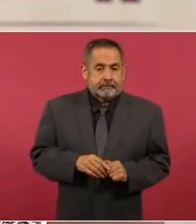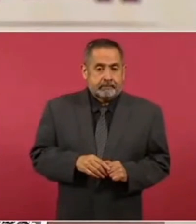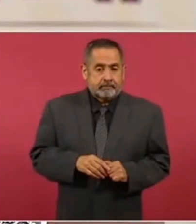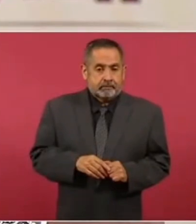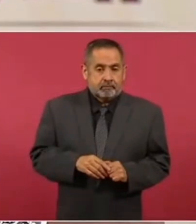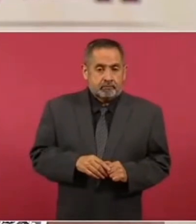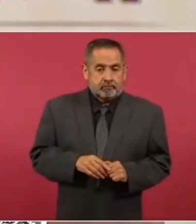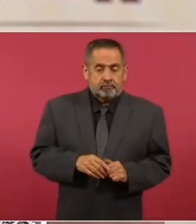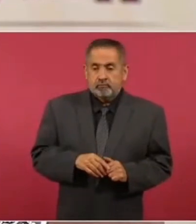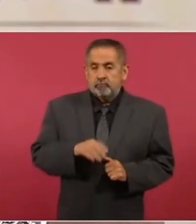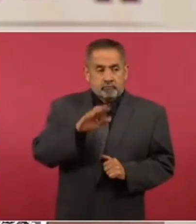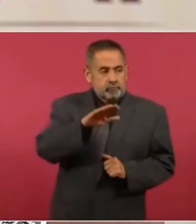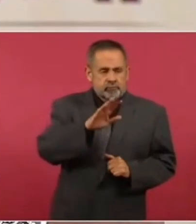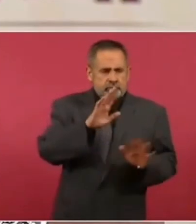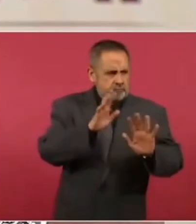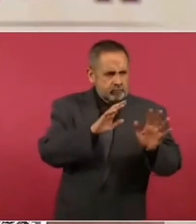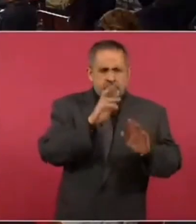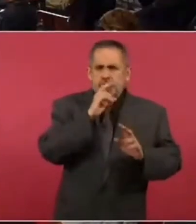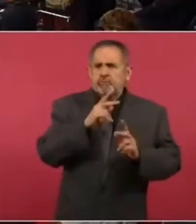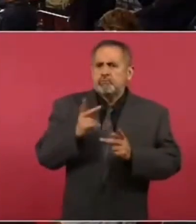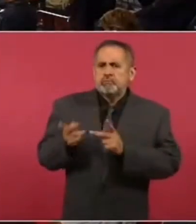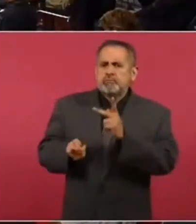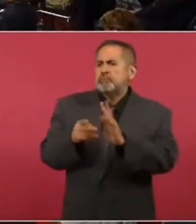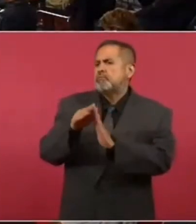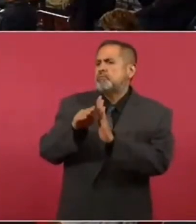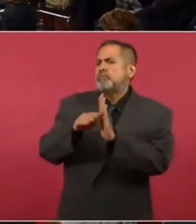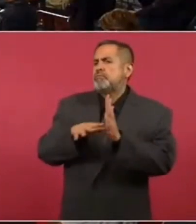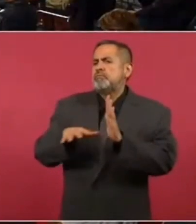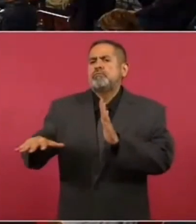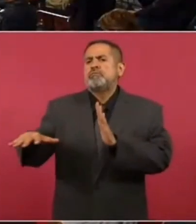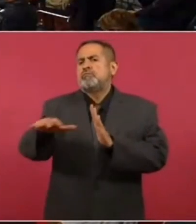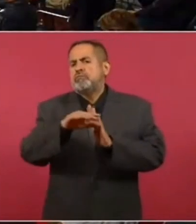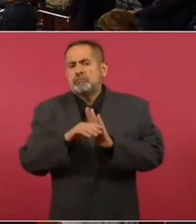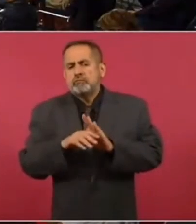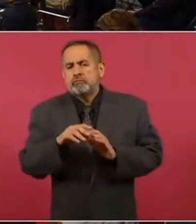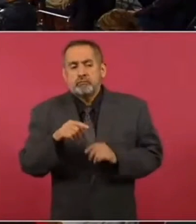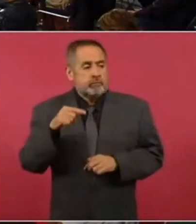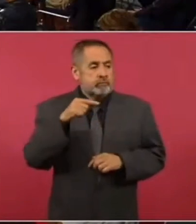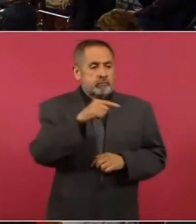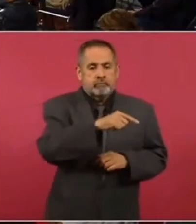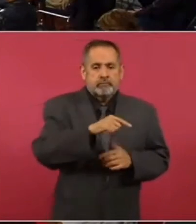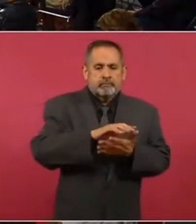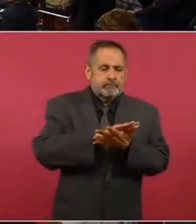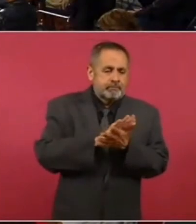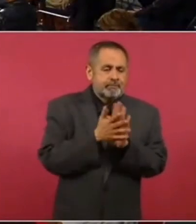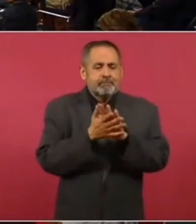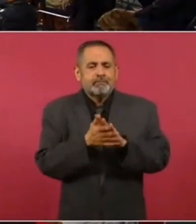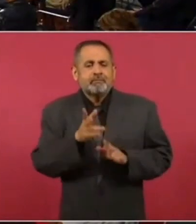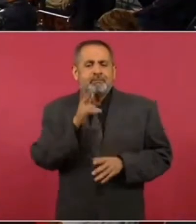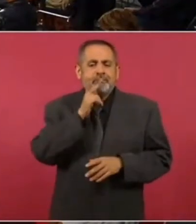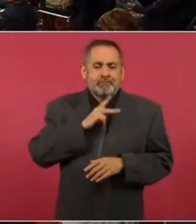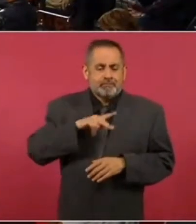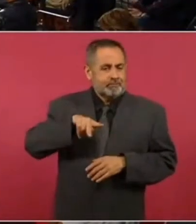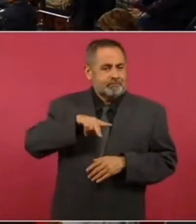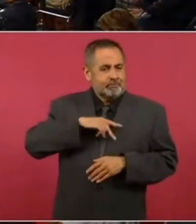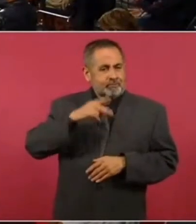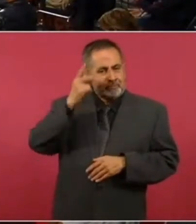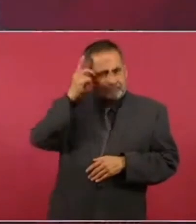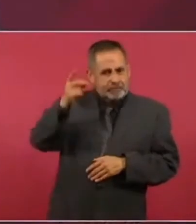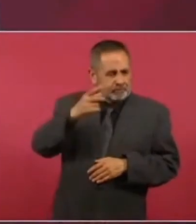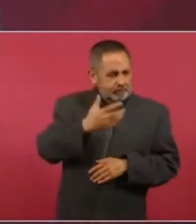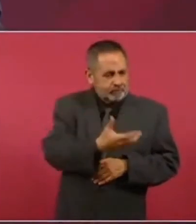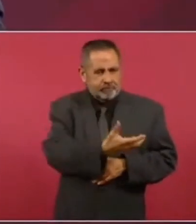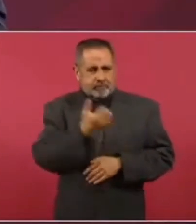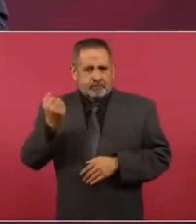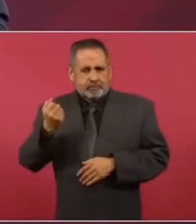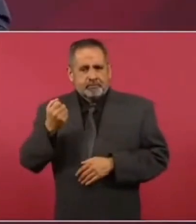se llevara a cabo una consulta para ver si se privatizaba el petróleo, si el pueblo quería la